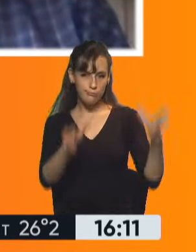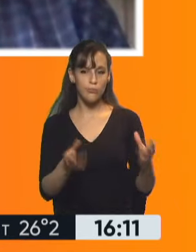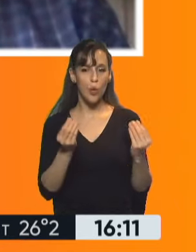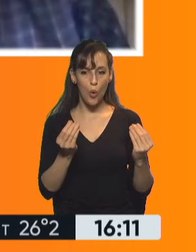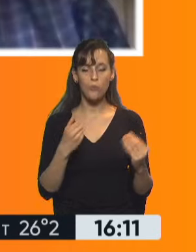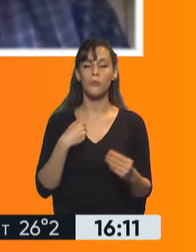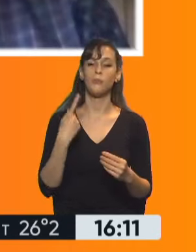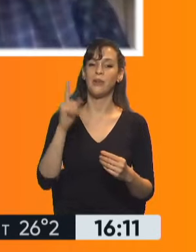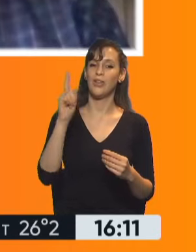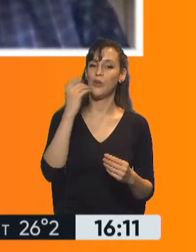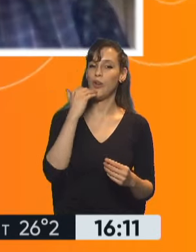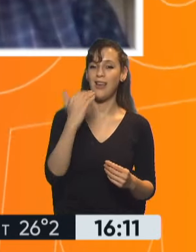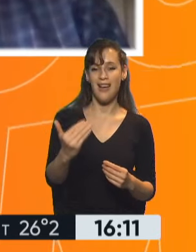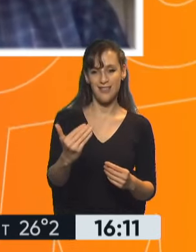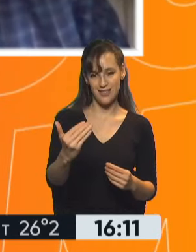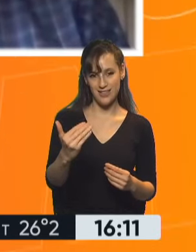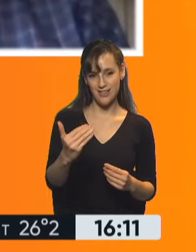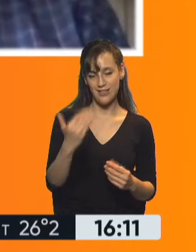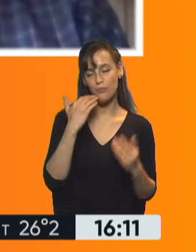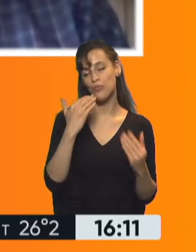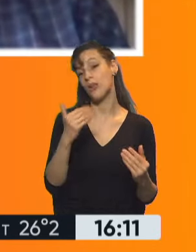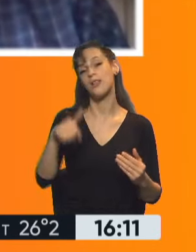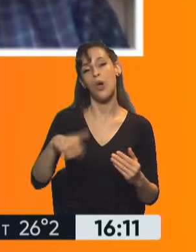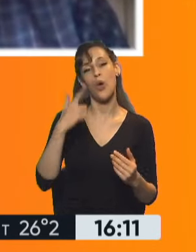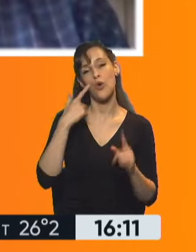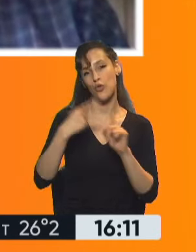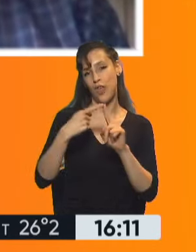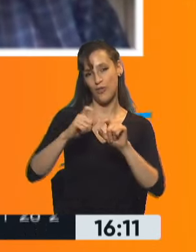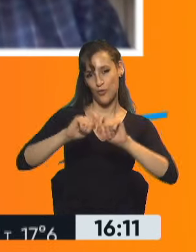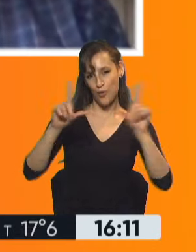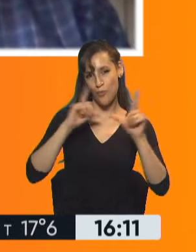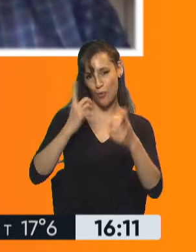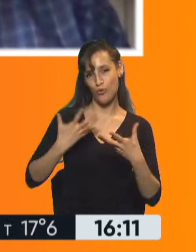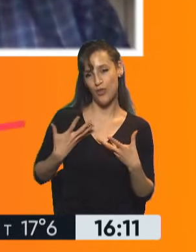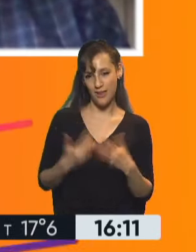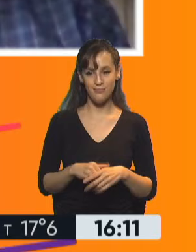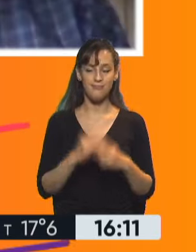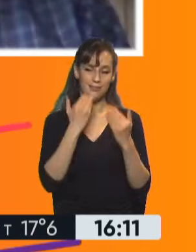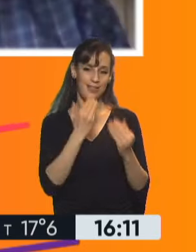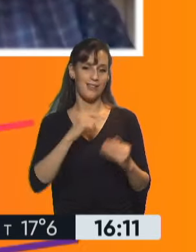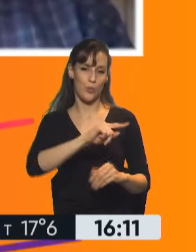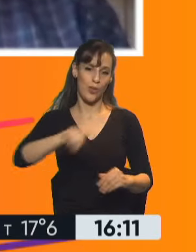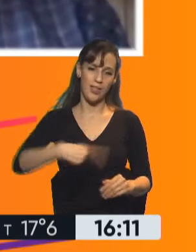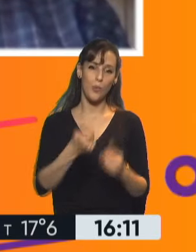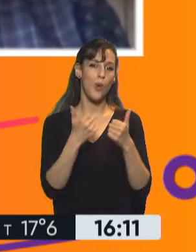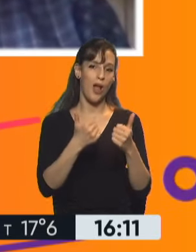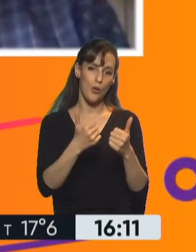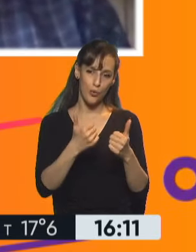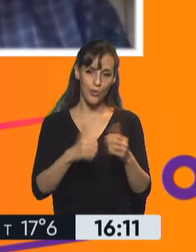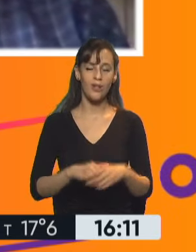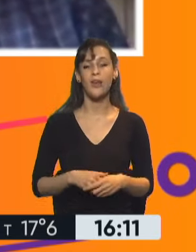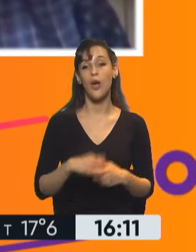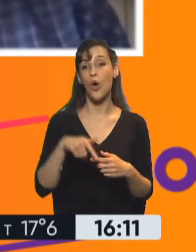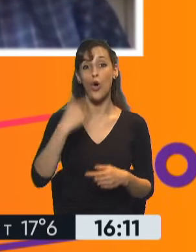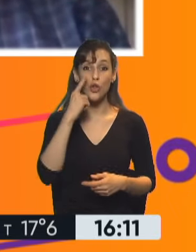queríamos agradecer por mostrarnos esto, Fernando. Muchas gracias. No, gracias a ustedes por la nota y bueno, y a disposición